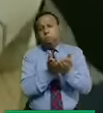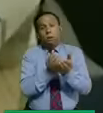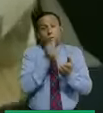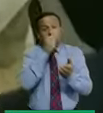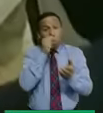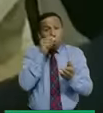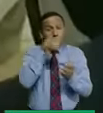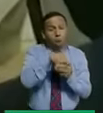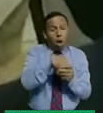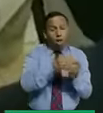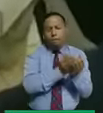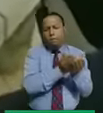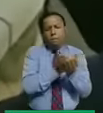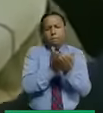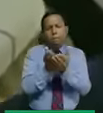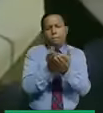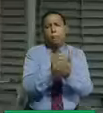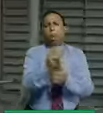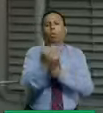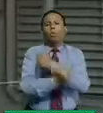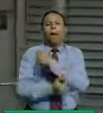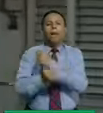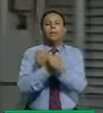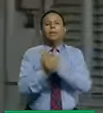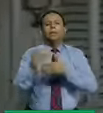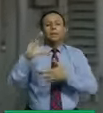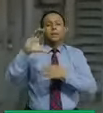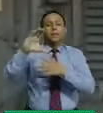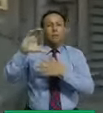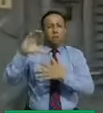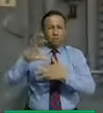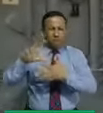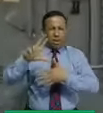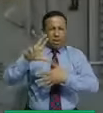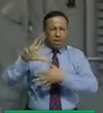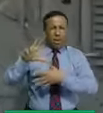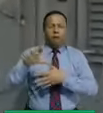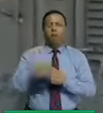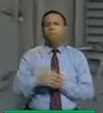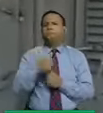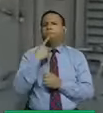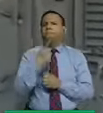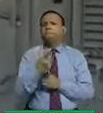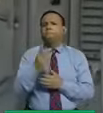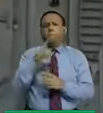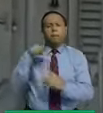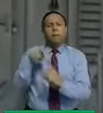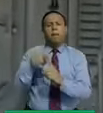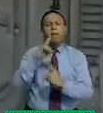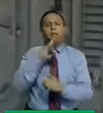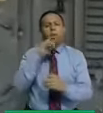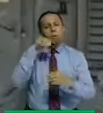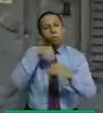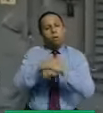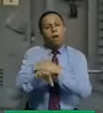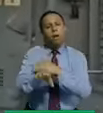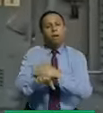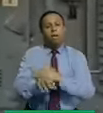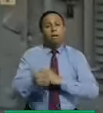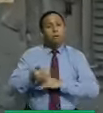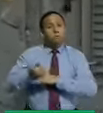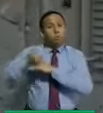de Centroamérica, teniendo como destino final Estados Unidos. Las autoridades detuvieron a